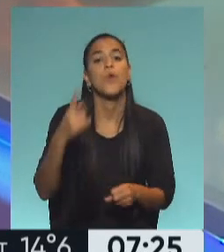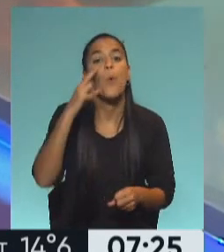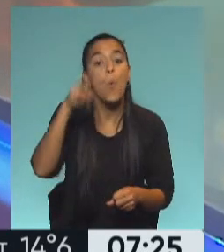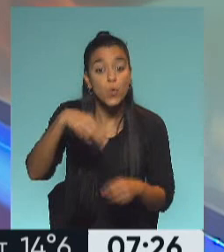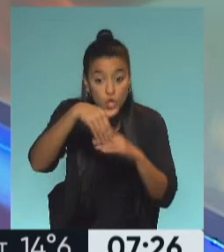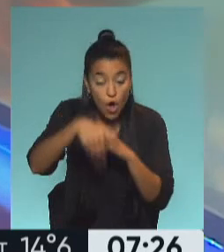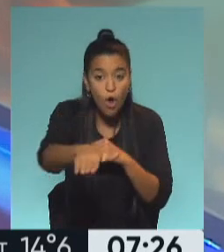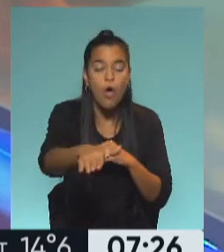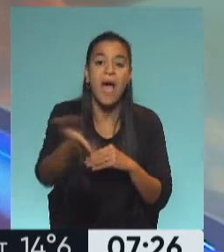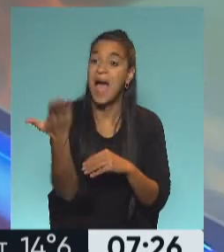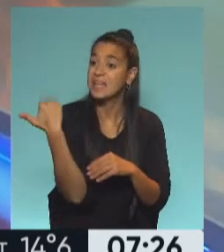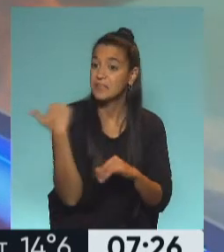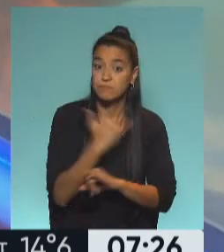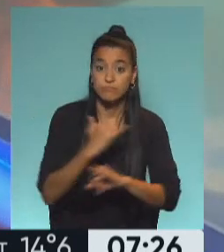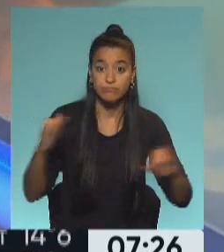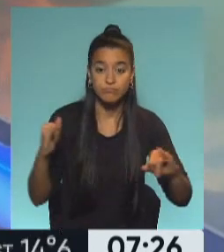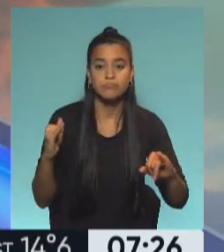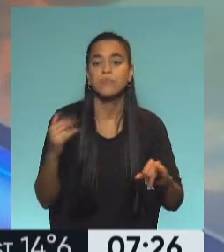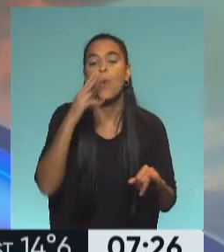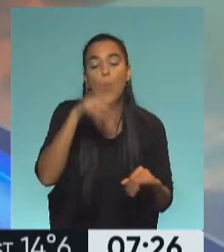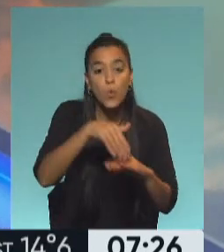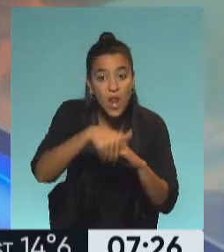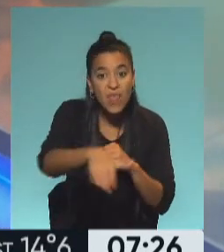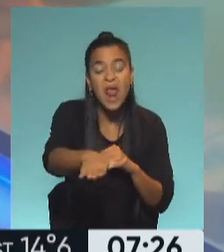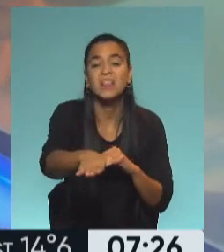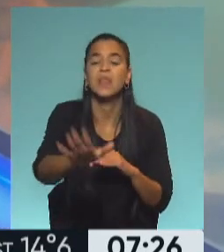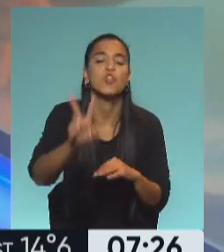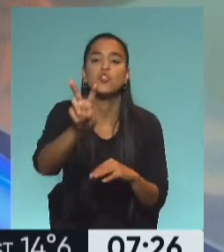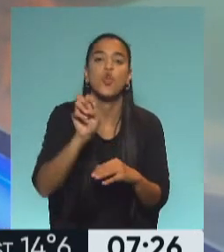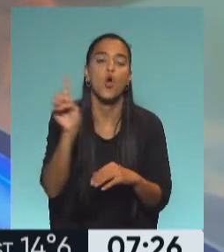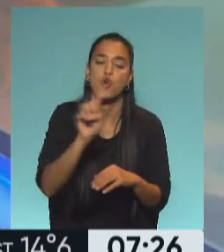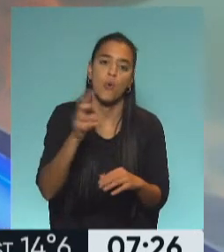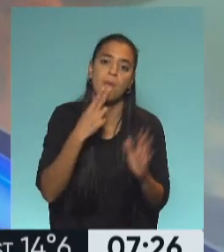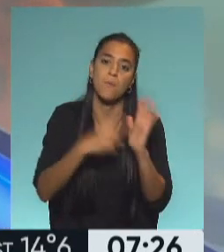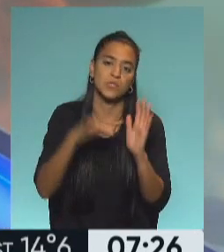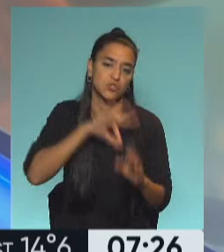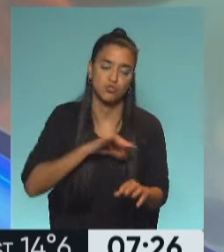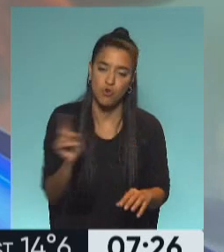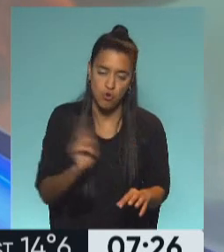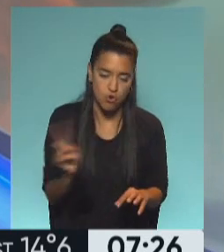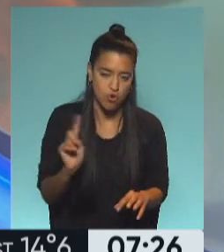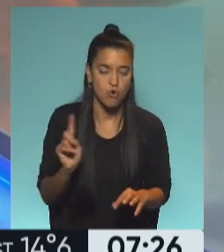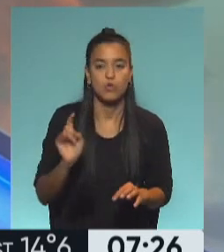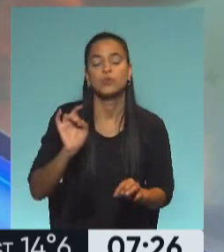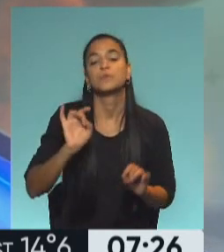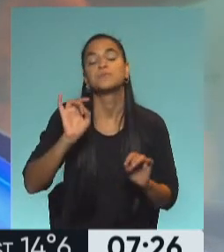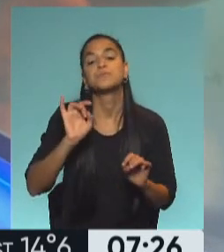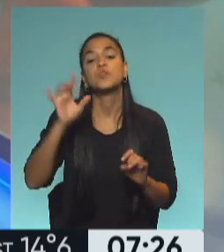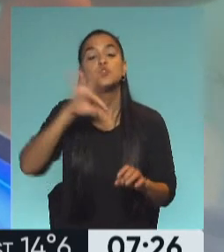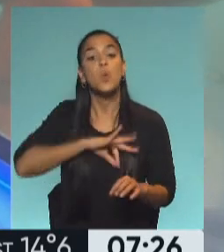junio, salió ayer que ya no les van a cobrar el impuesto a las ganancias, ya van a dejar de pagarlo, sueldos